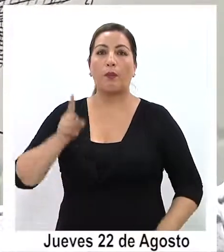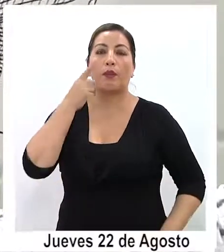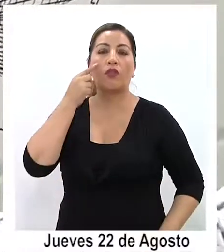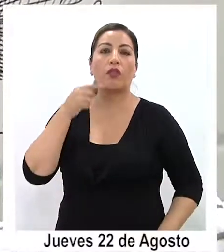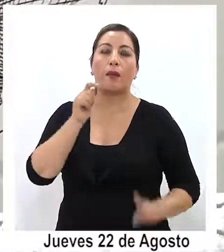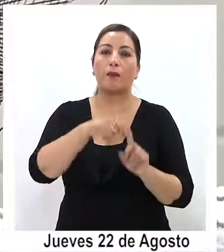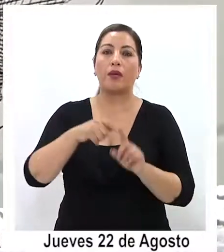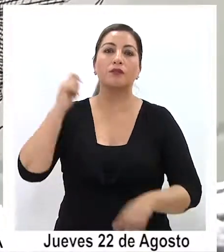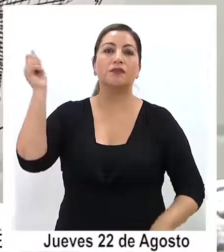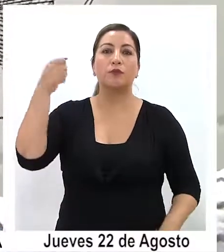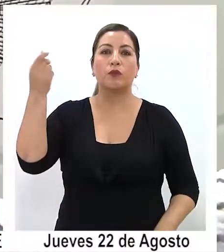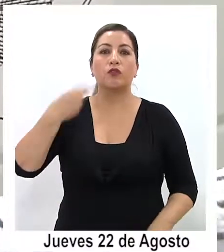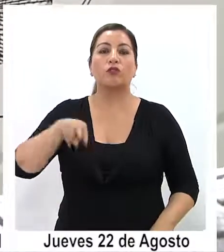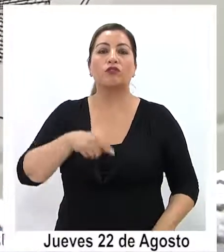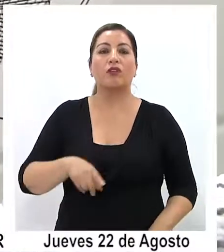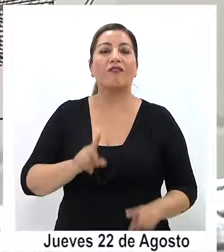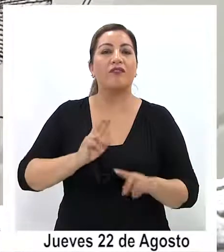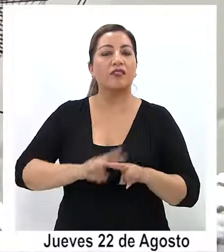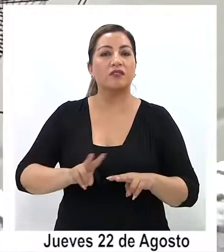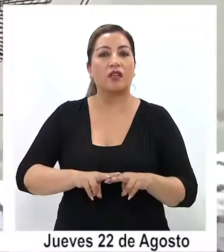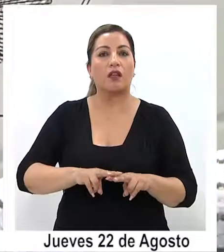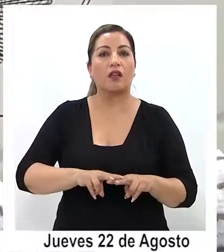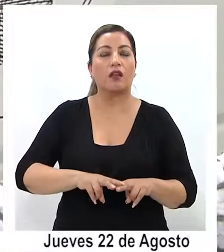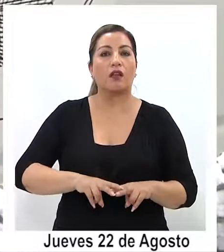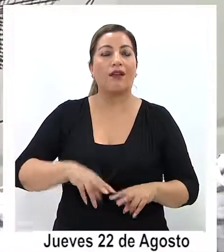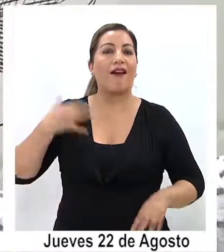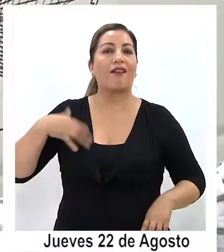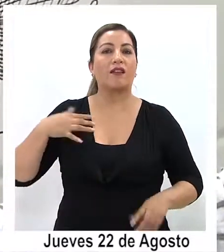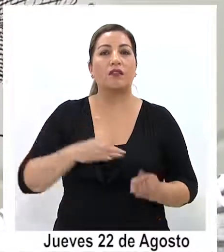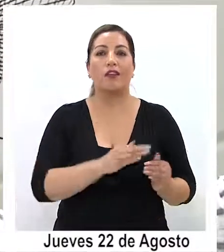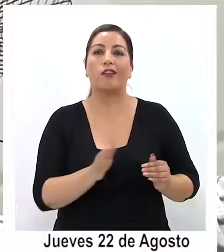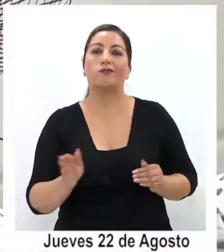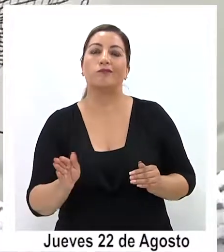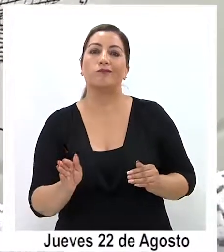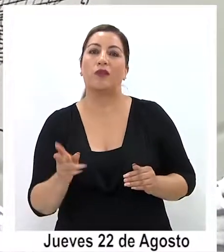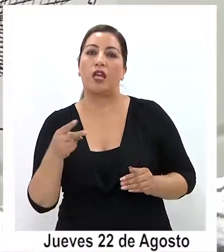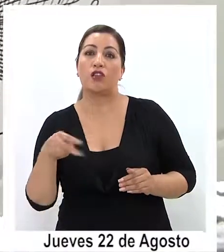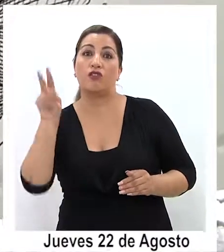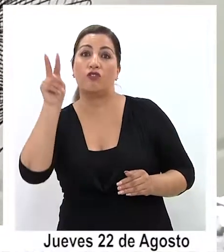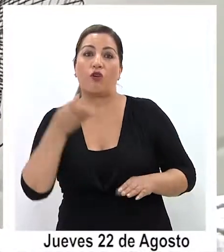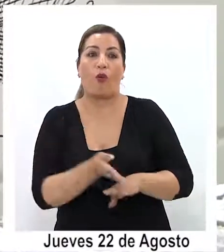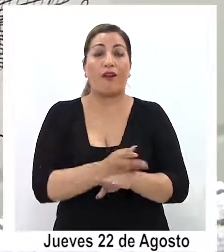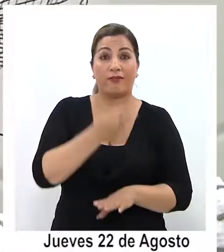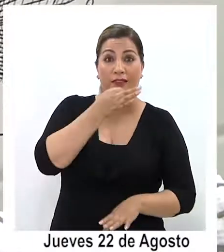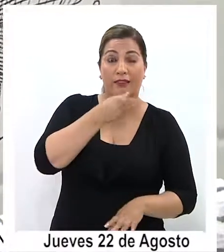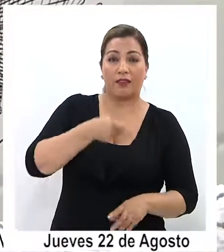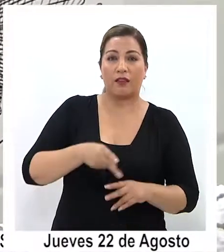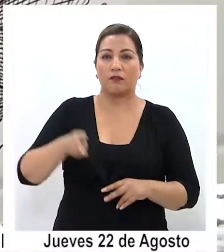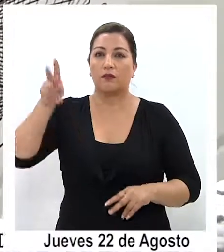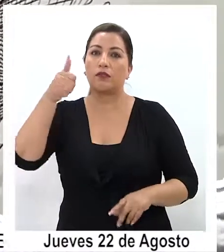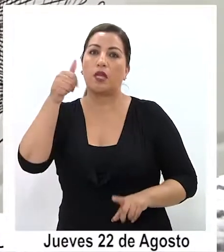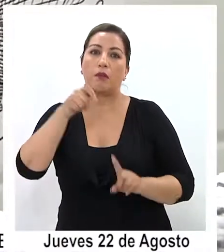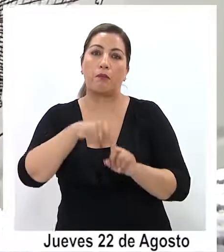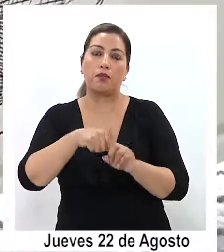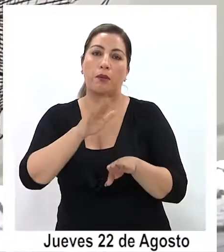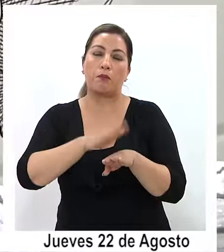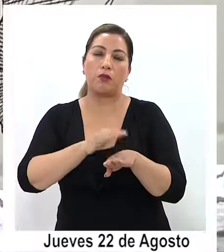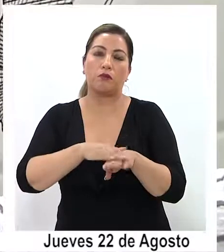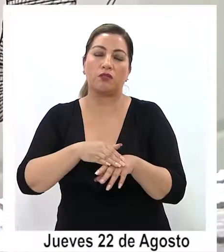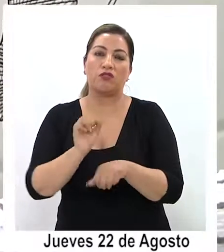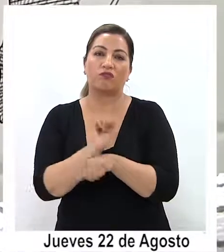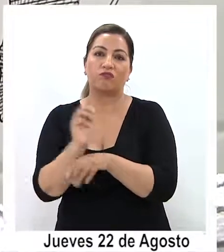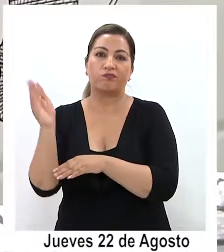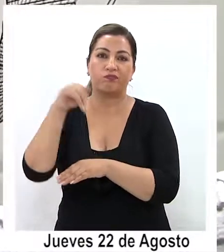días de septiembre, lo que tenemos que hacer es cruzar Argentina, por la norma esta que te comentaba, que nos dieron seis meses para